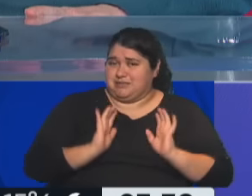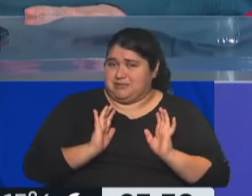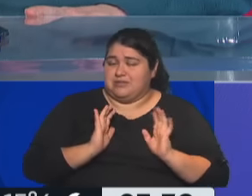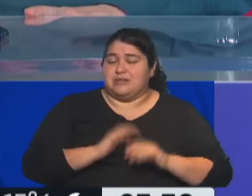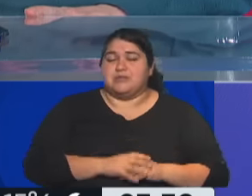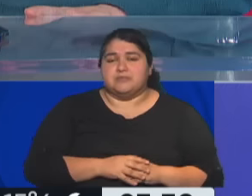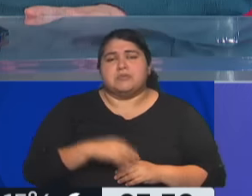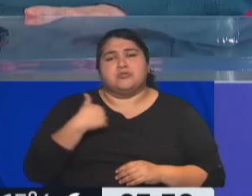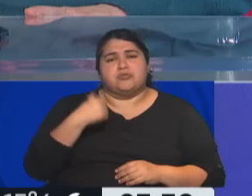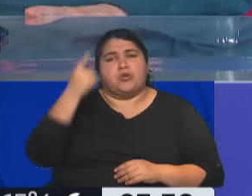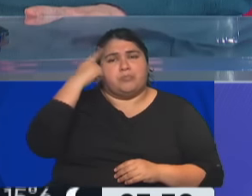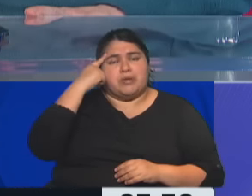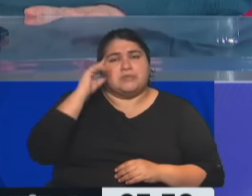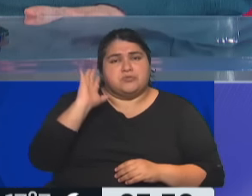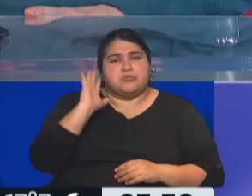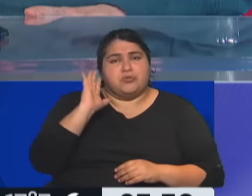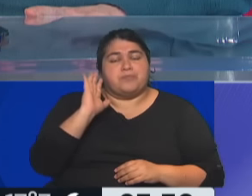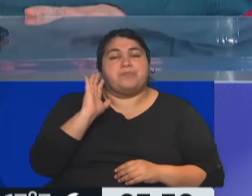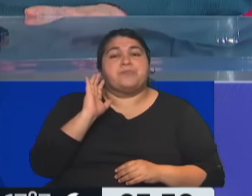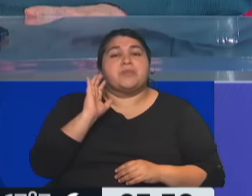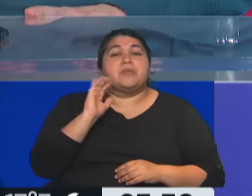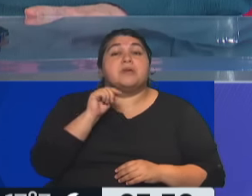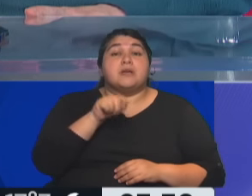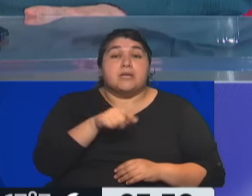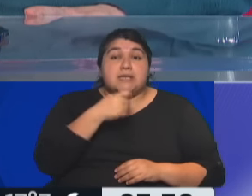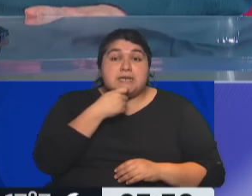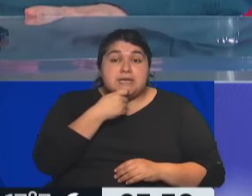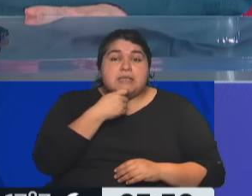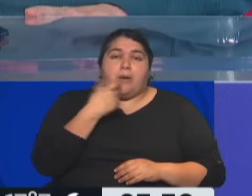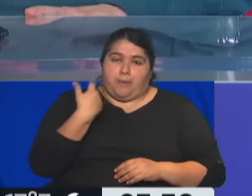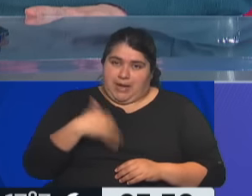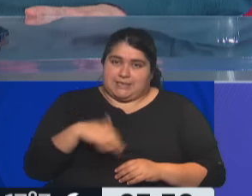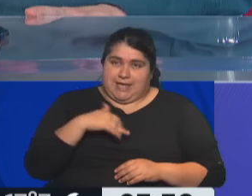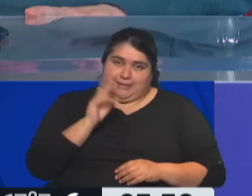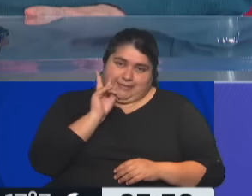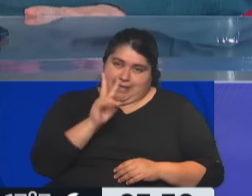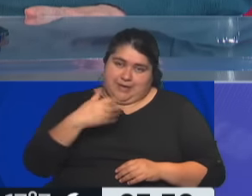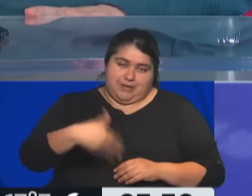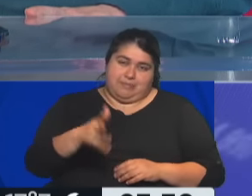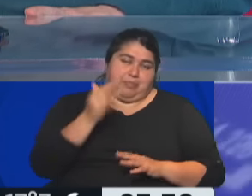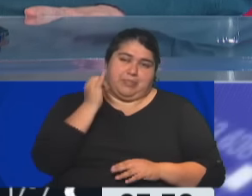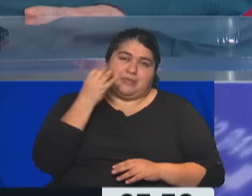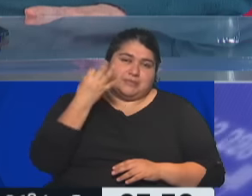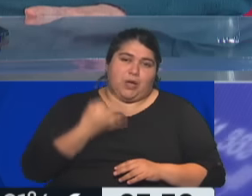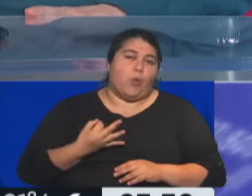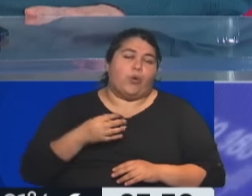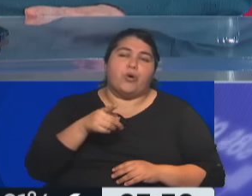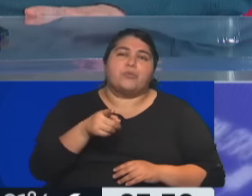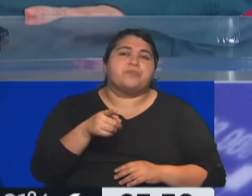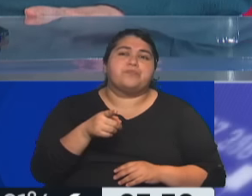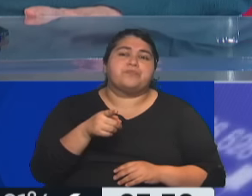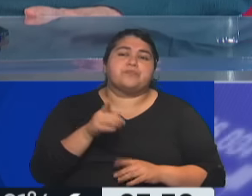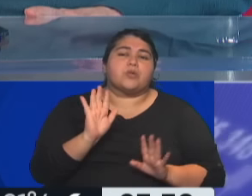Igualmente, yo creo que de ocurrir eso, que lo veo bastante probable, no va a llevar a